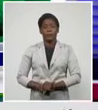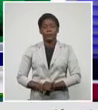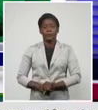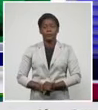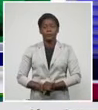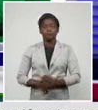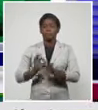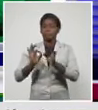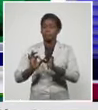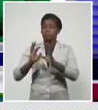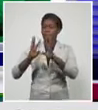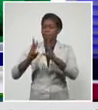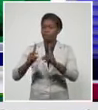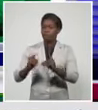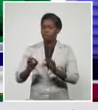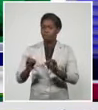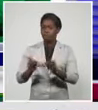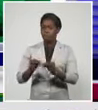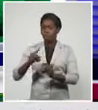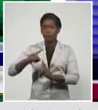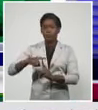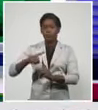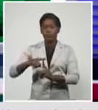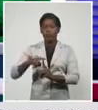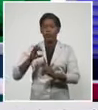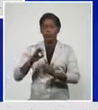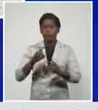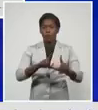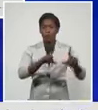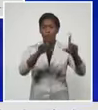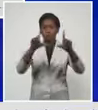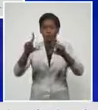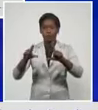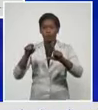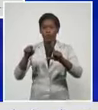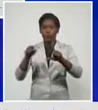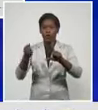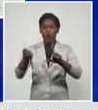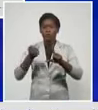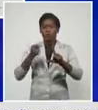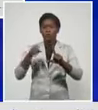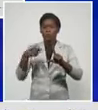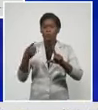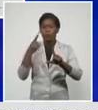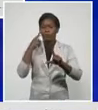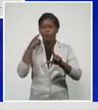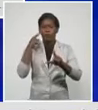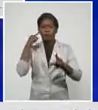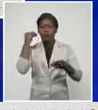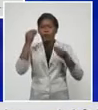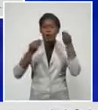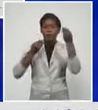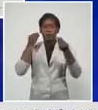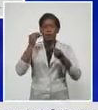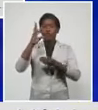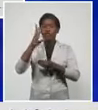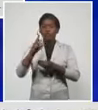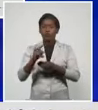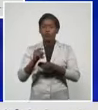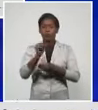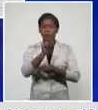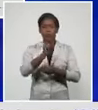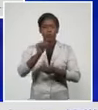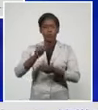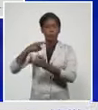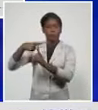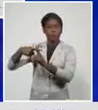resumen, el gráfico que nos permite evaluar el número de casos, el número de fallecidos y la